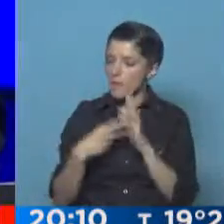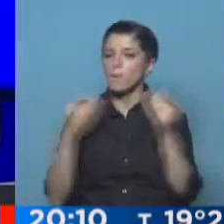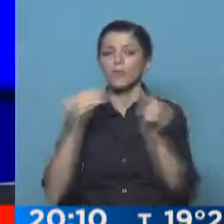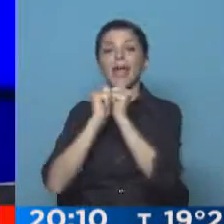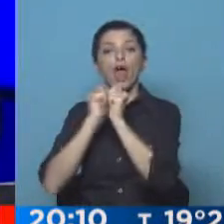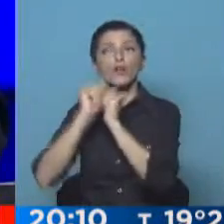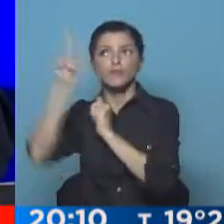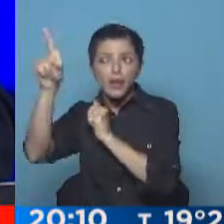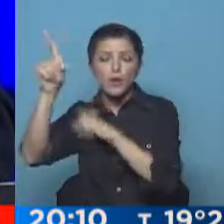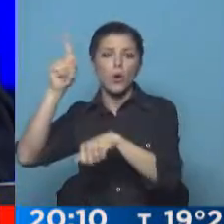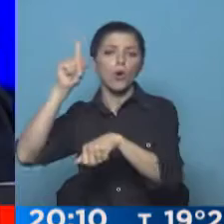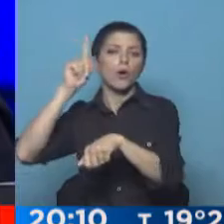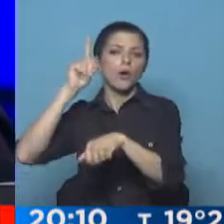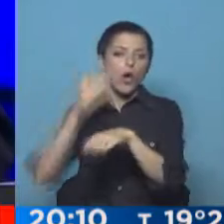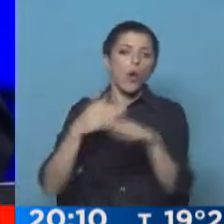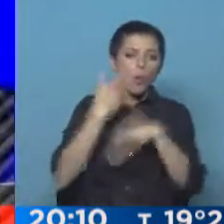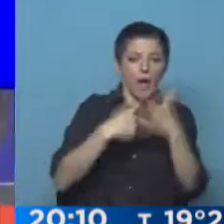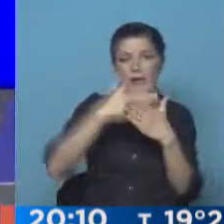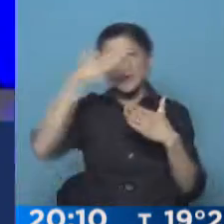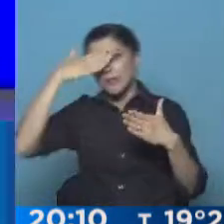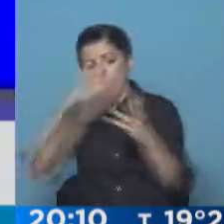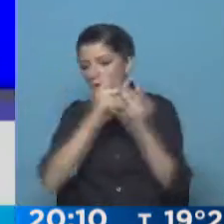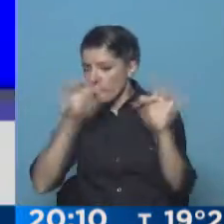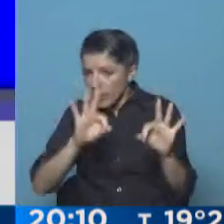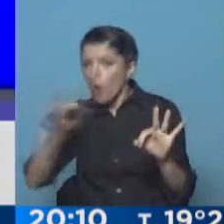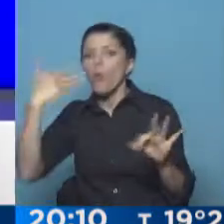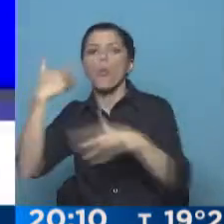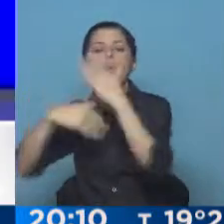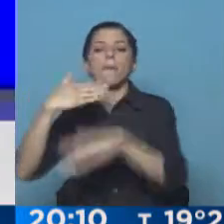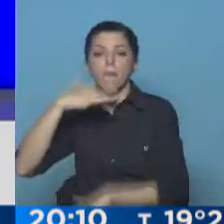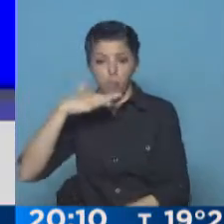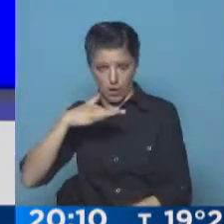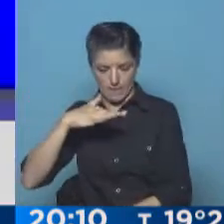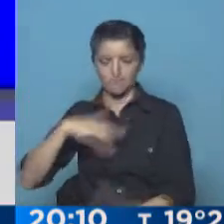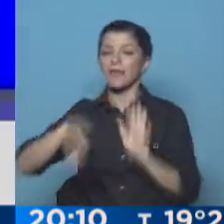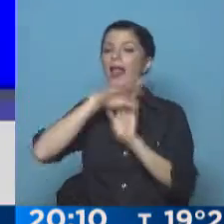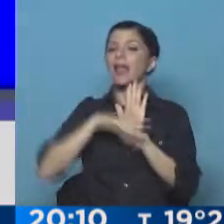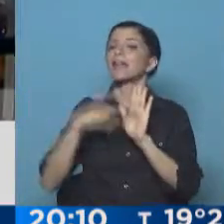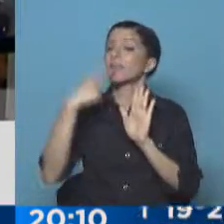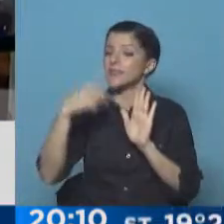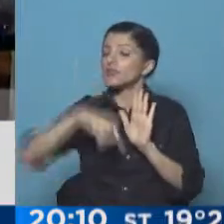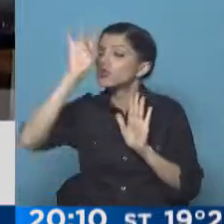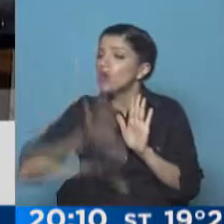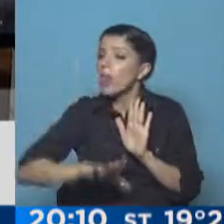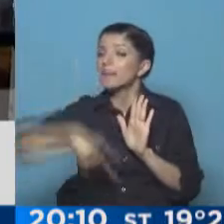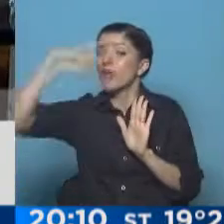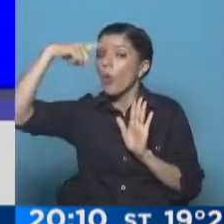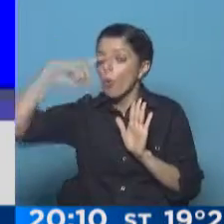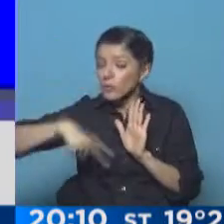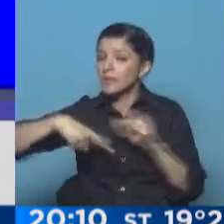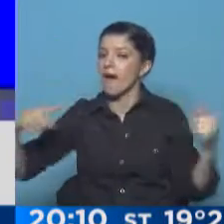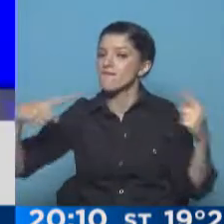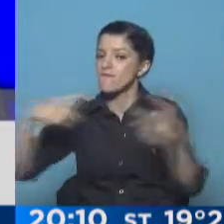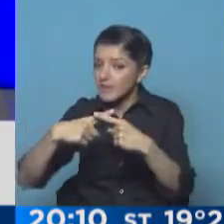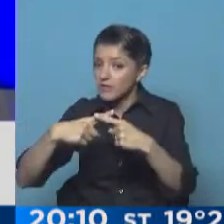Central jugaba antes que Boca Juniors. Reglamentariamente, solo la última fecha se puede jugar o